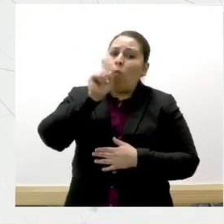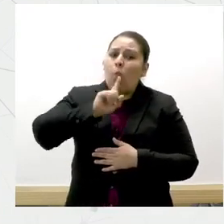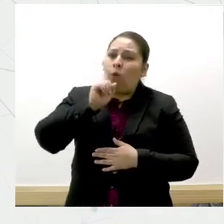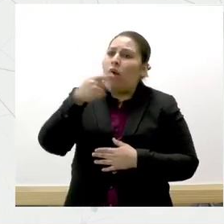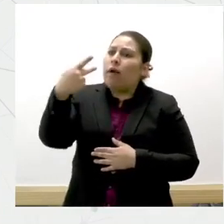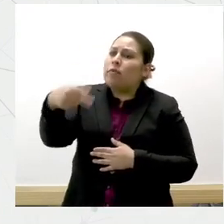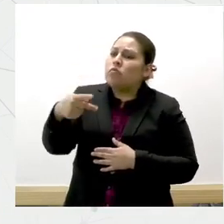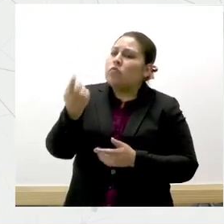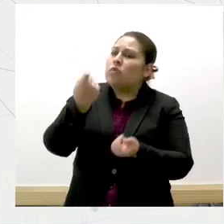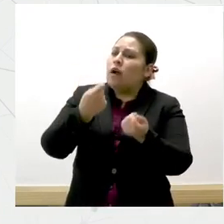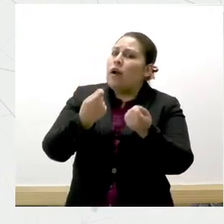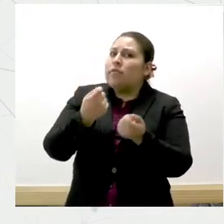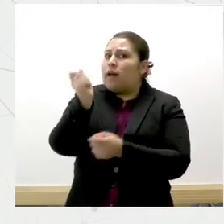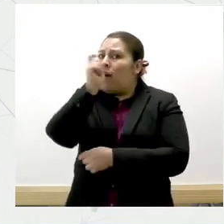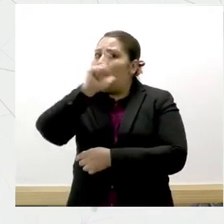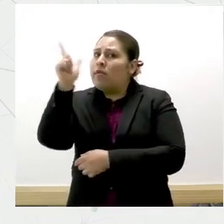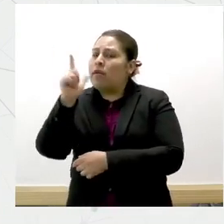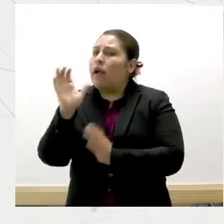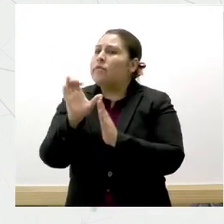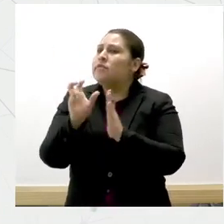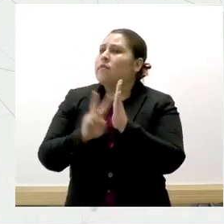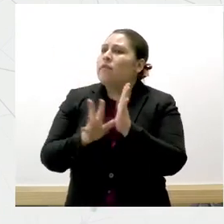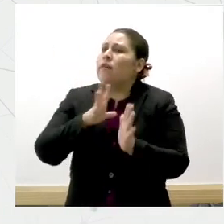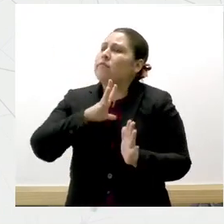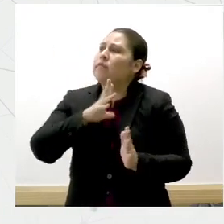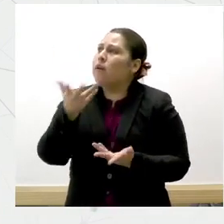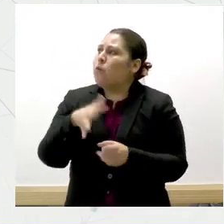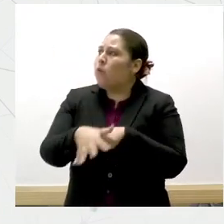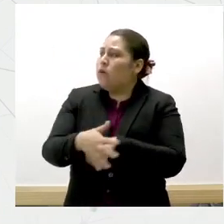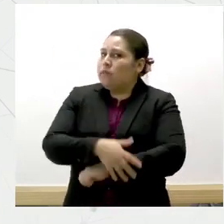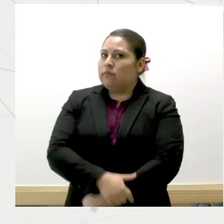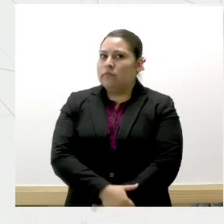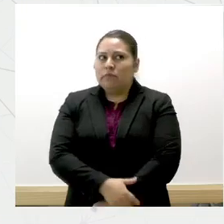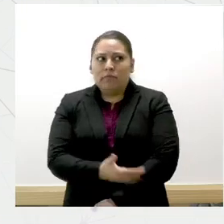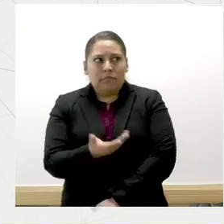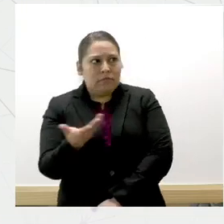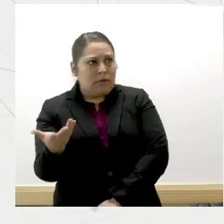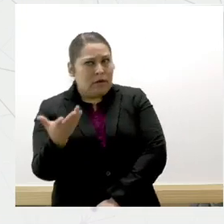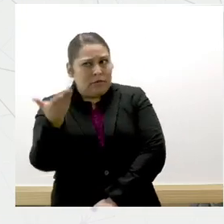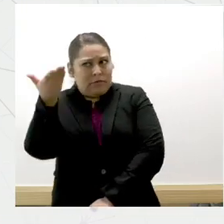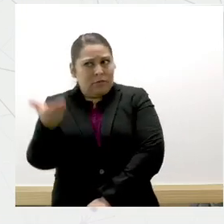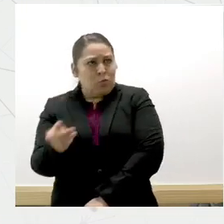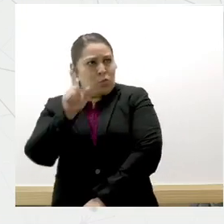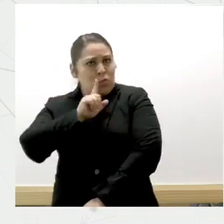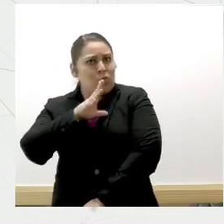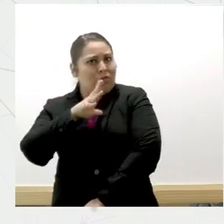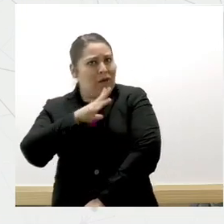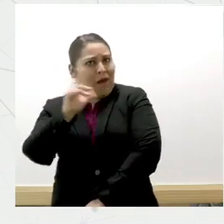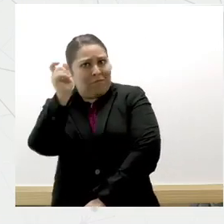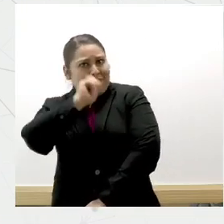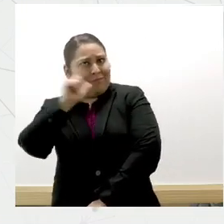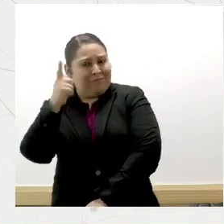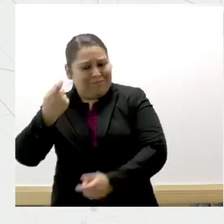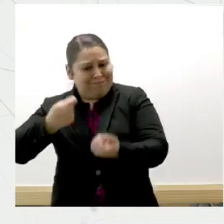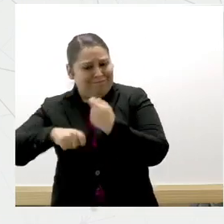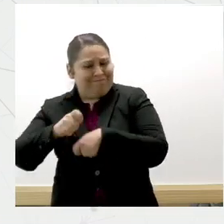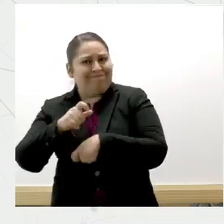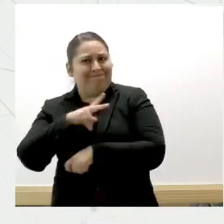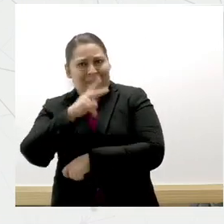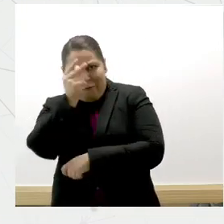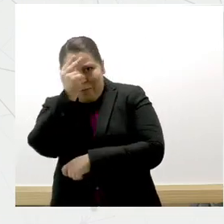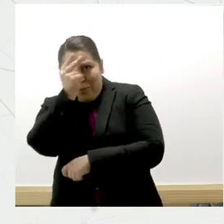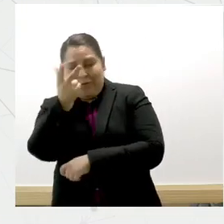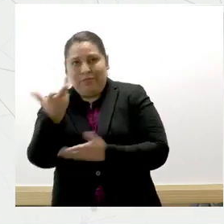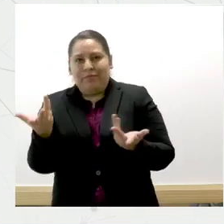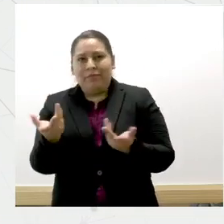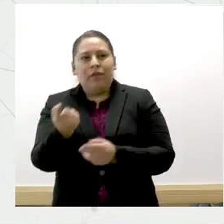suponer que entren por cuota no van a tener mérito, no van a tener capacidad? Yo lo siento, pero del mismo modo que digo que hay muchos hombres